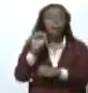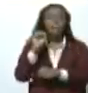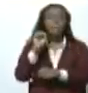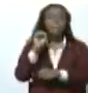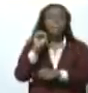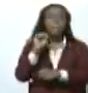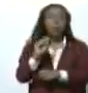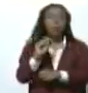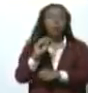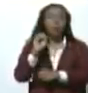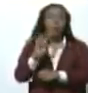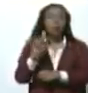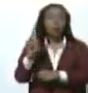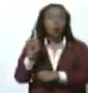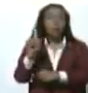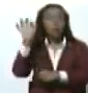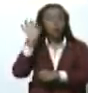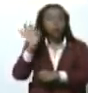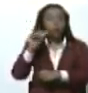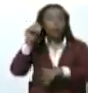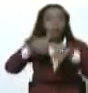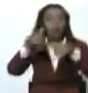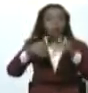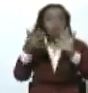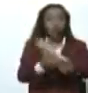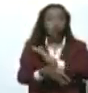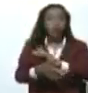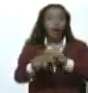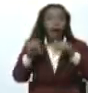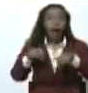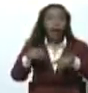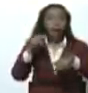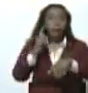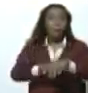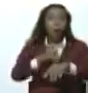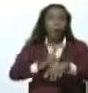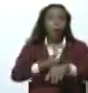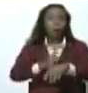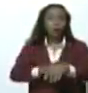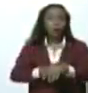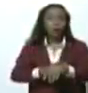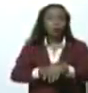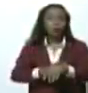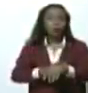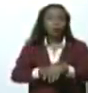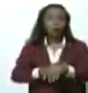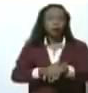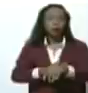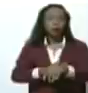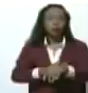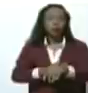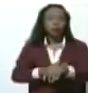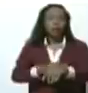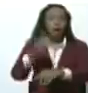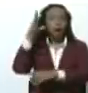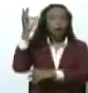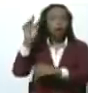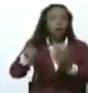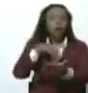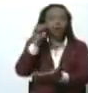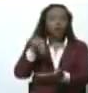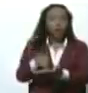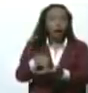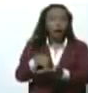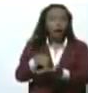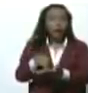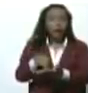90.21% de los votos. A partir de este momento, el Consejo Nacional Electoral